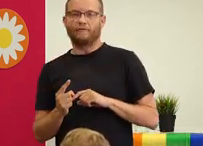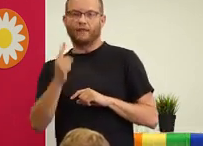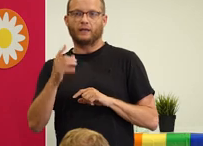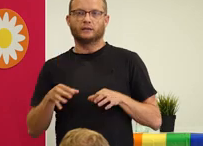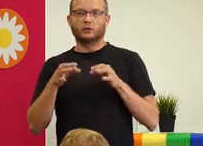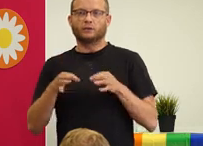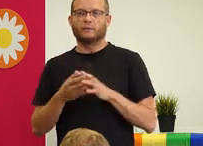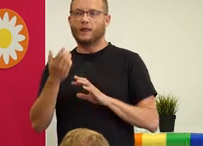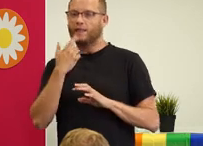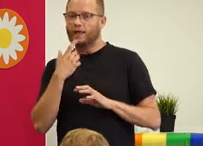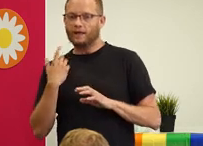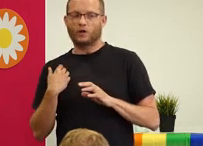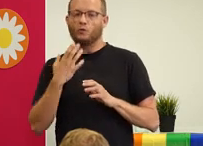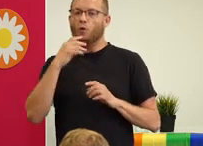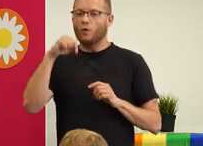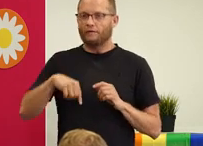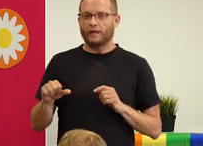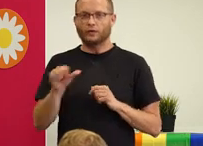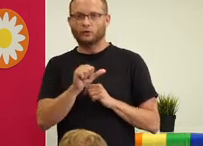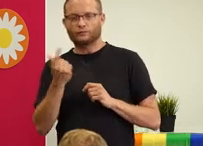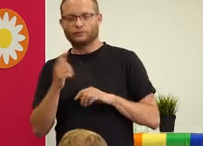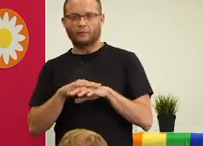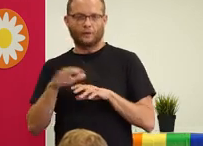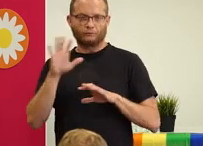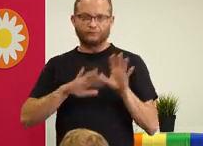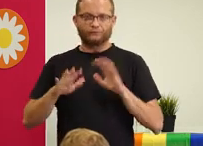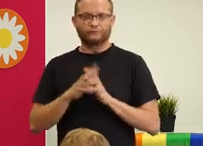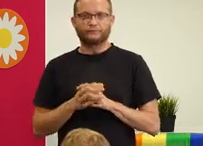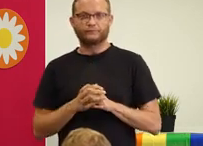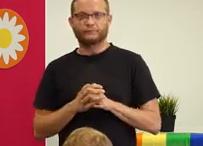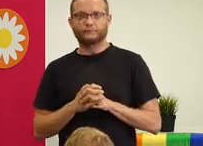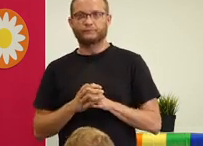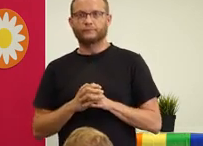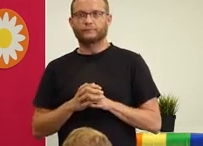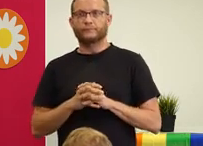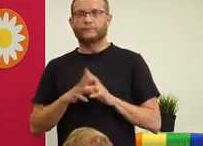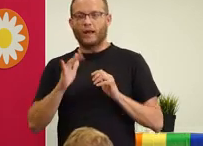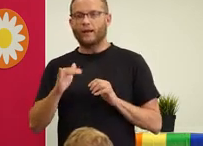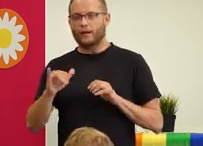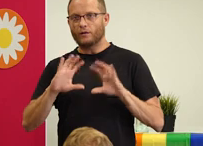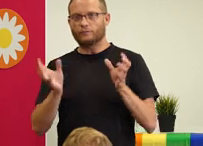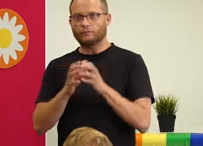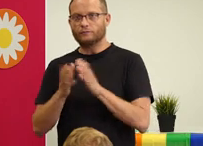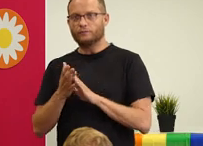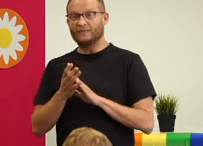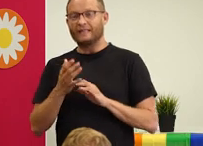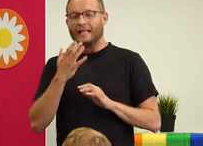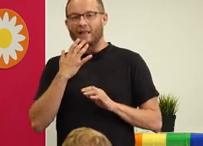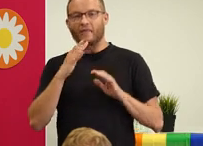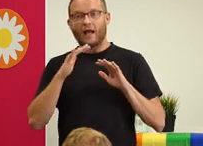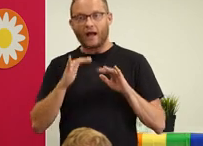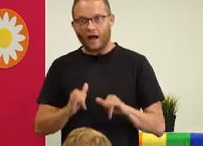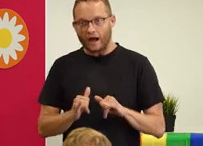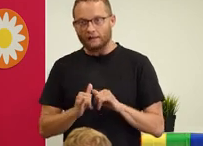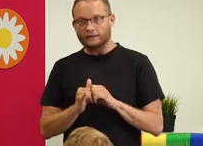siempre lo defino como sur y este del Mediterráneo, y en ningún lugar. Desde la existencia de la